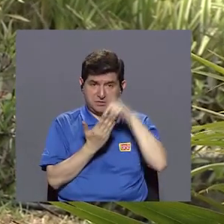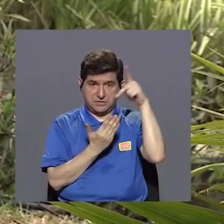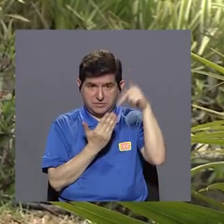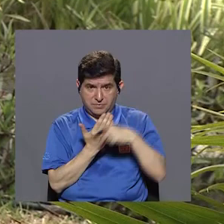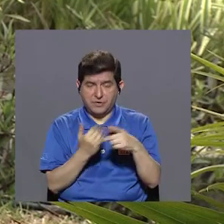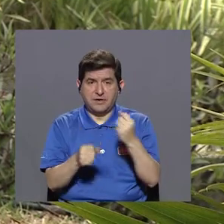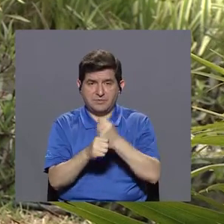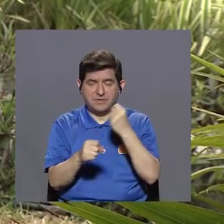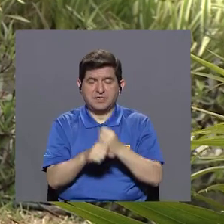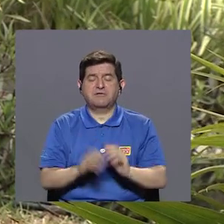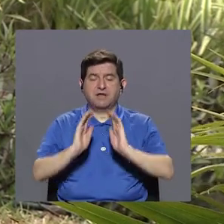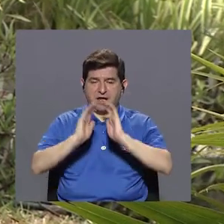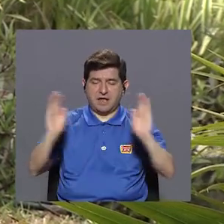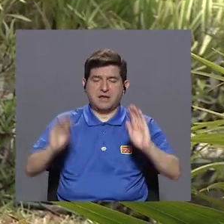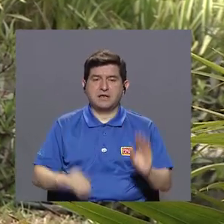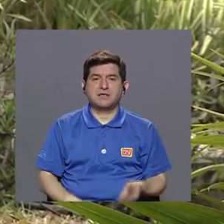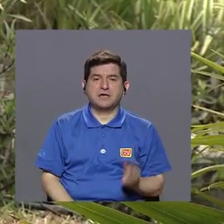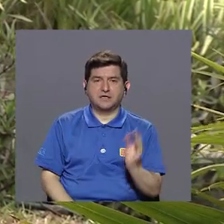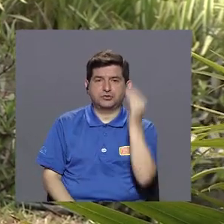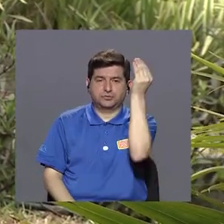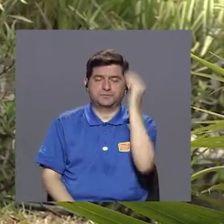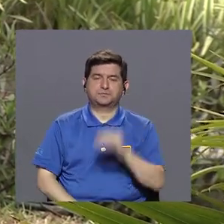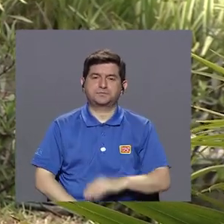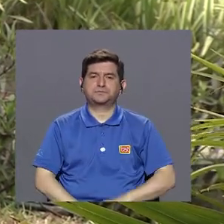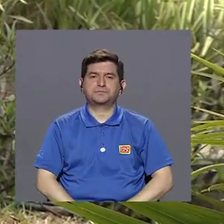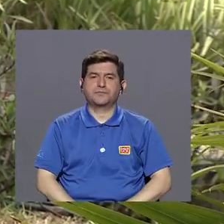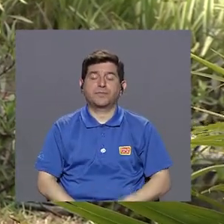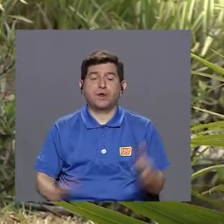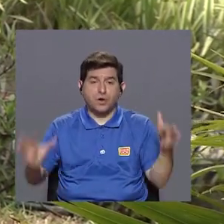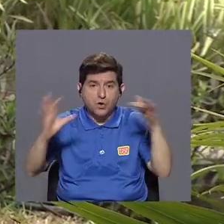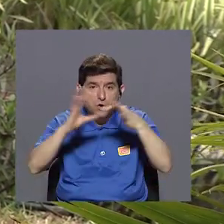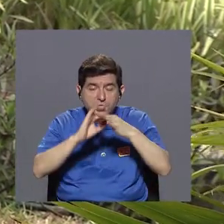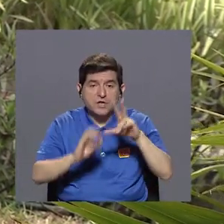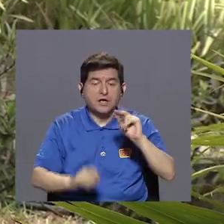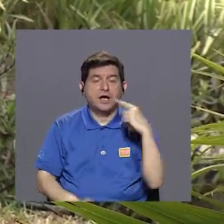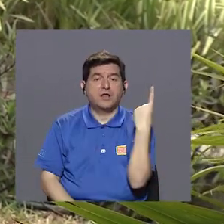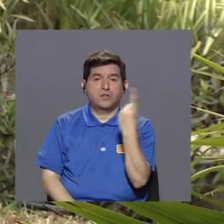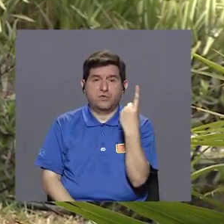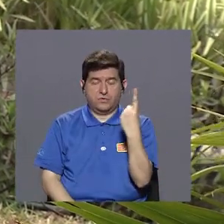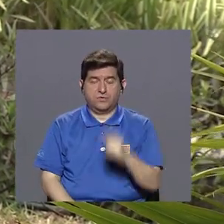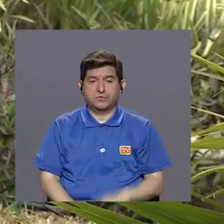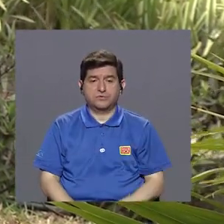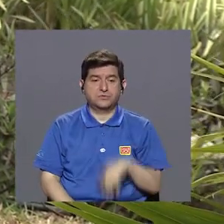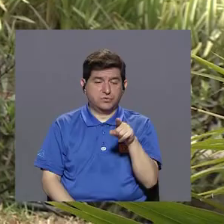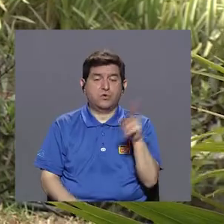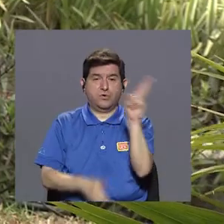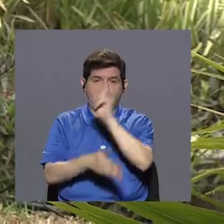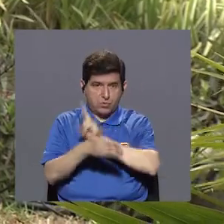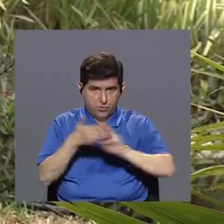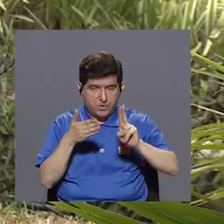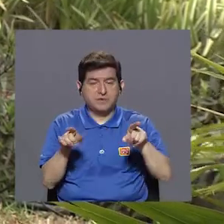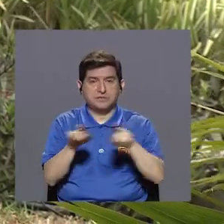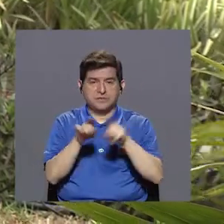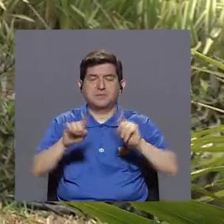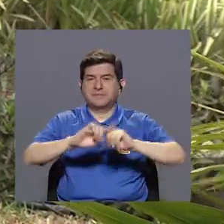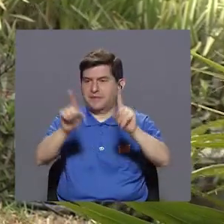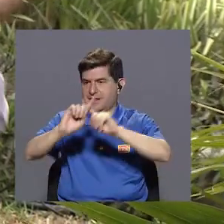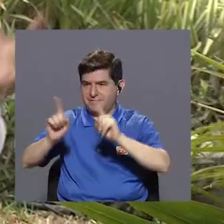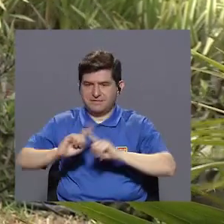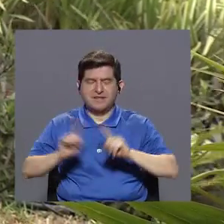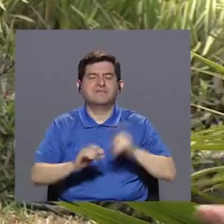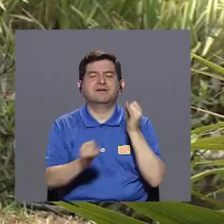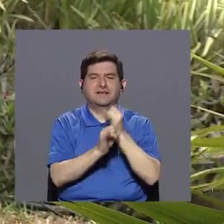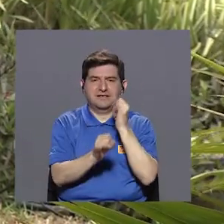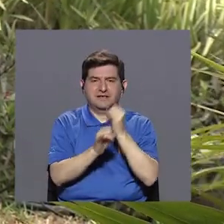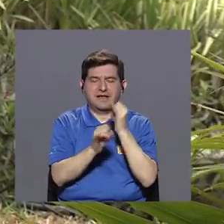programa, digamos, que trabaja con el tema de niñez y adolescencia. En coordinación, no solo, digamos, ahí no es solo la universidad, es con